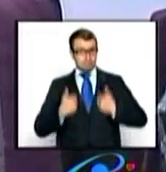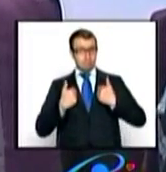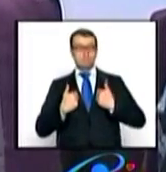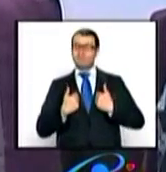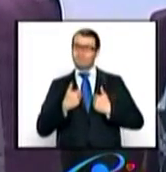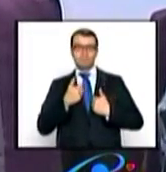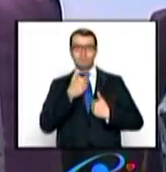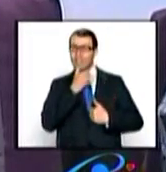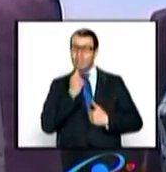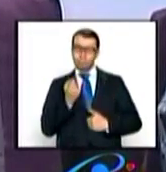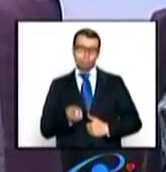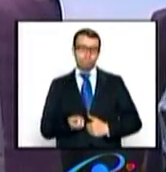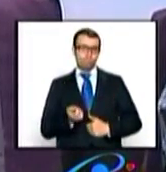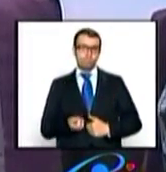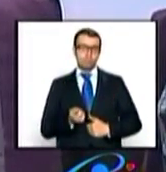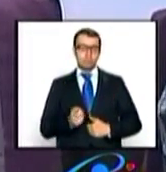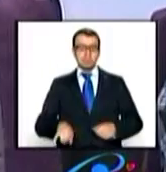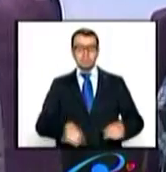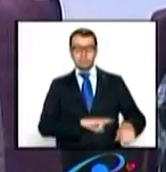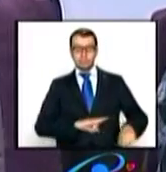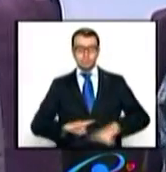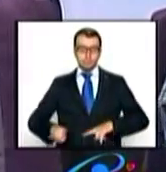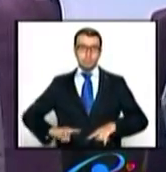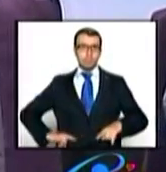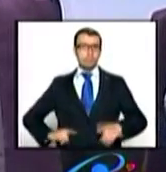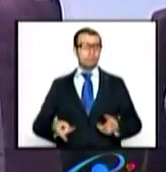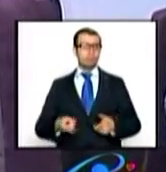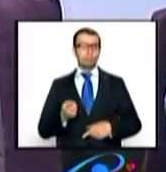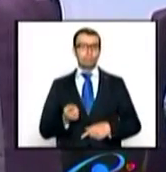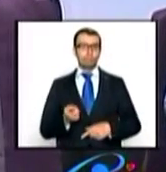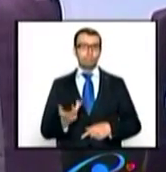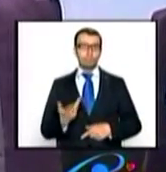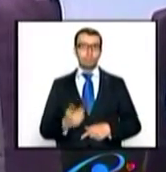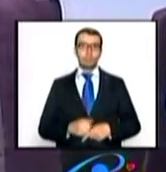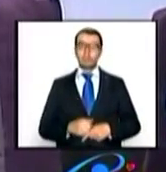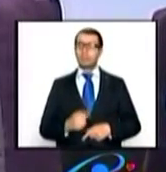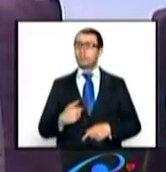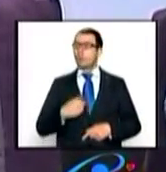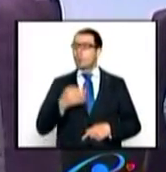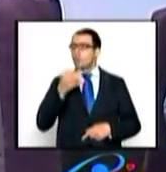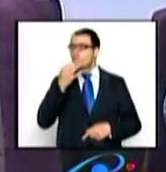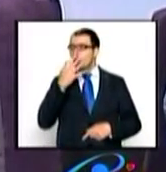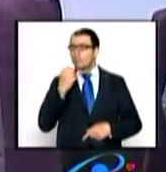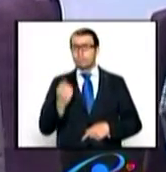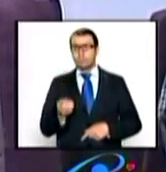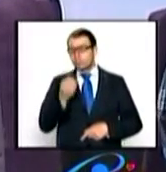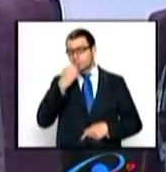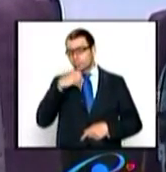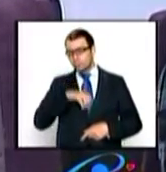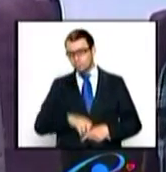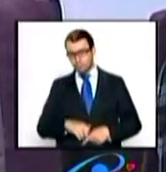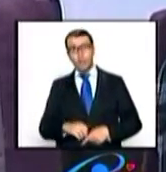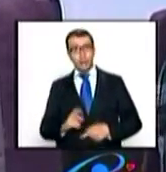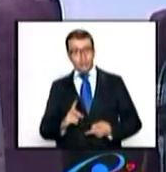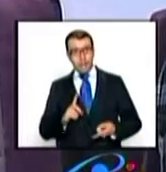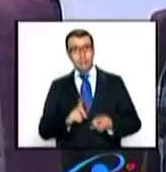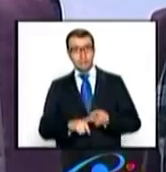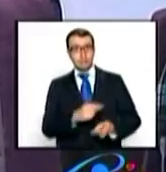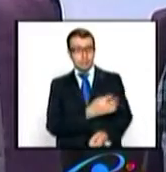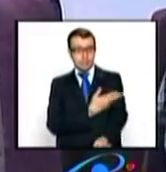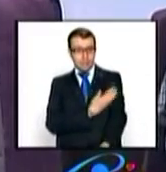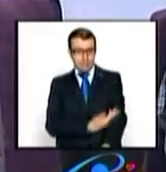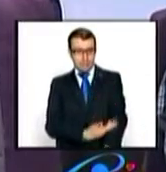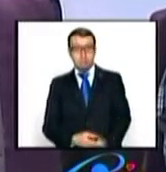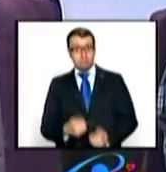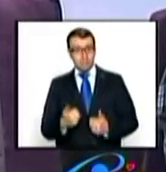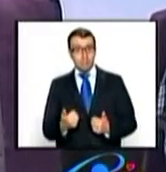farmacología biodisponibilidad, es decir, qué tanta cantidad del medicamento que tú tomas llega hasta tu sangre. Y depende de la